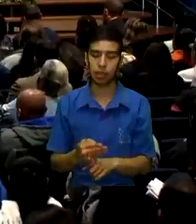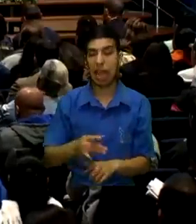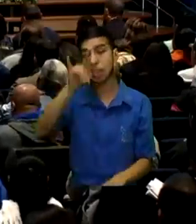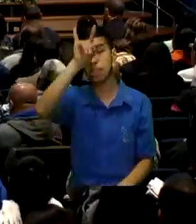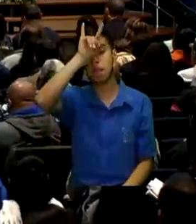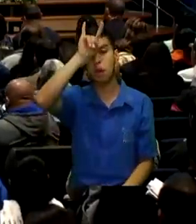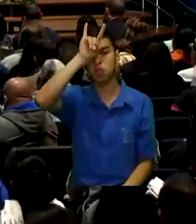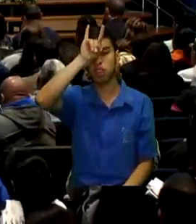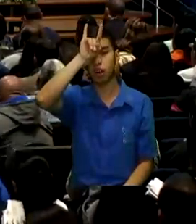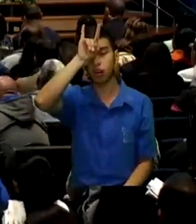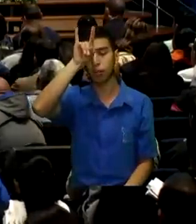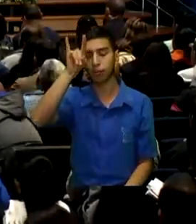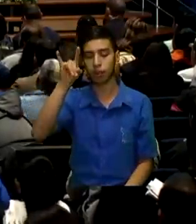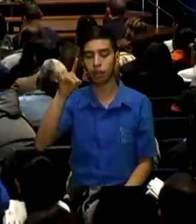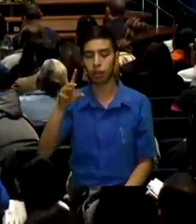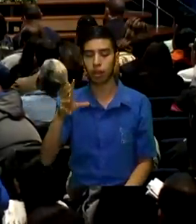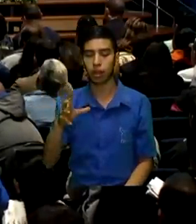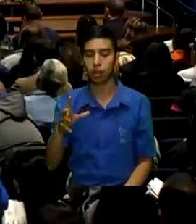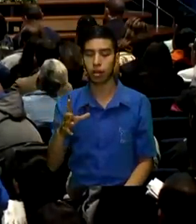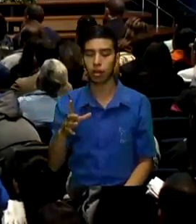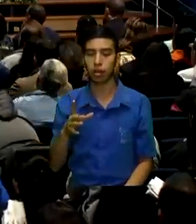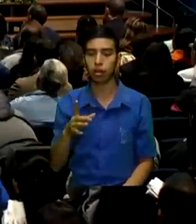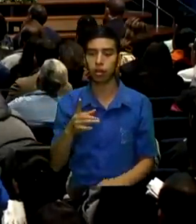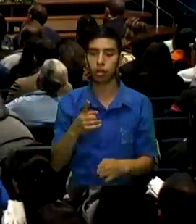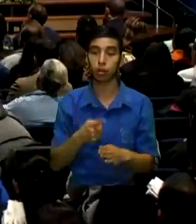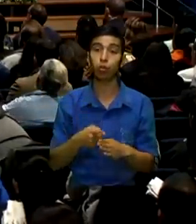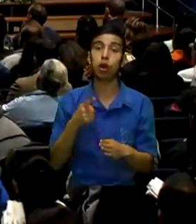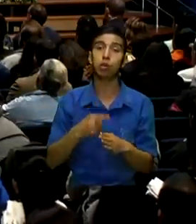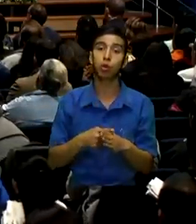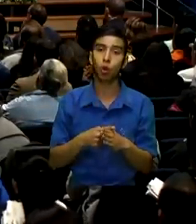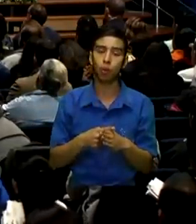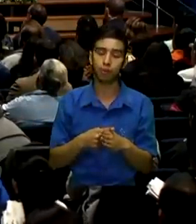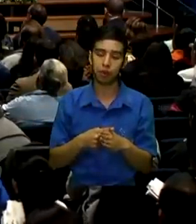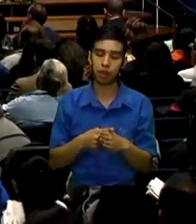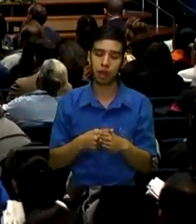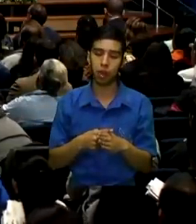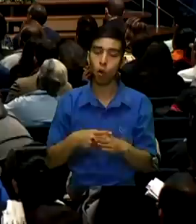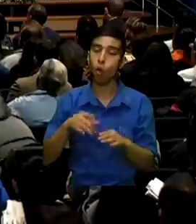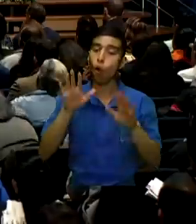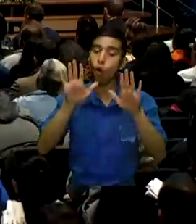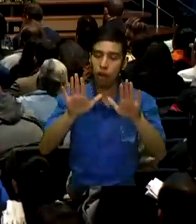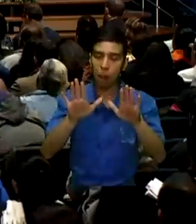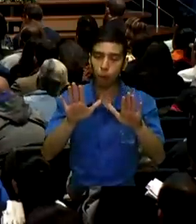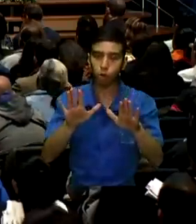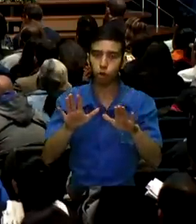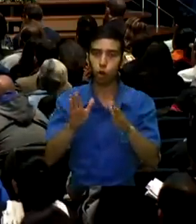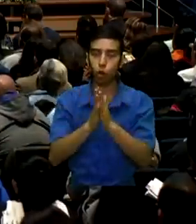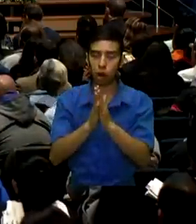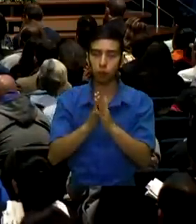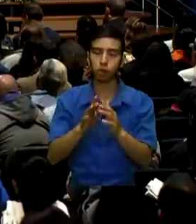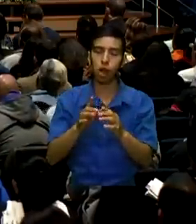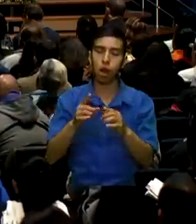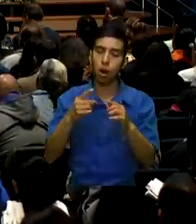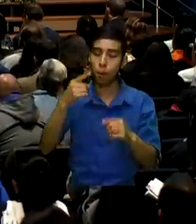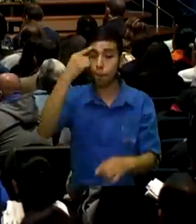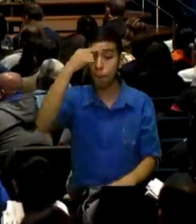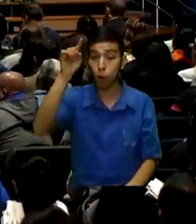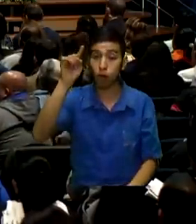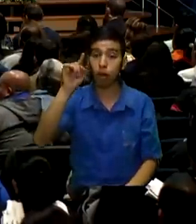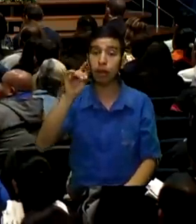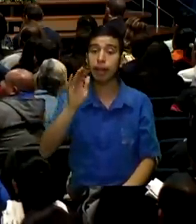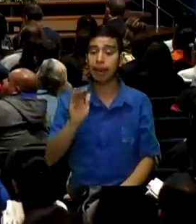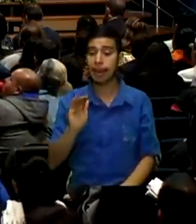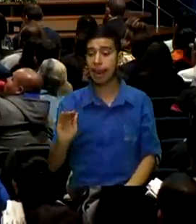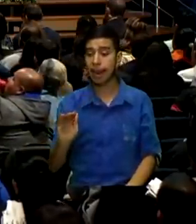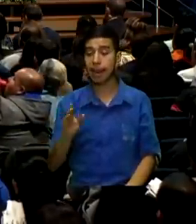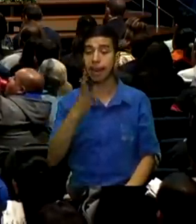que hermano, cuando la liberamos le salía carne de los oídos y se manifestaba. Y en el culto, los jóvenes, en